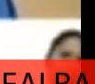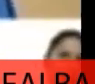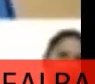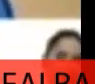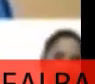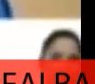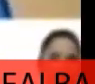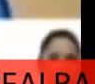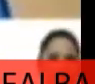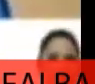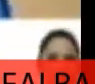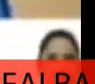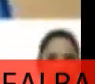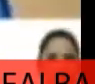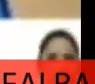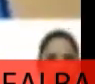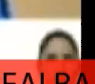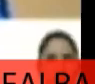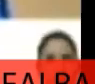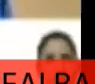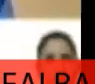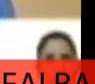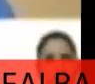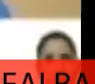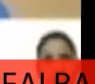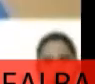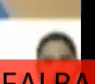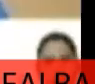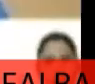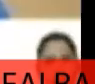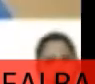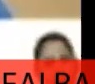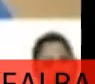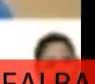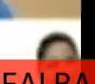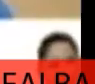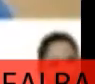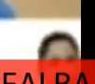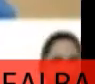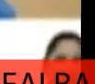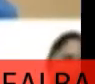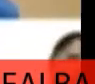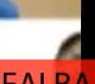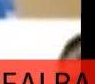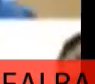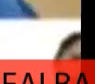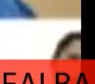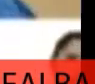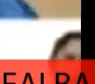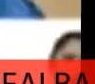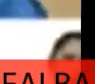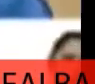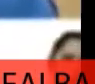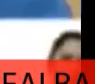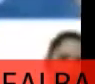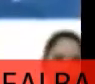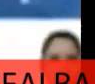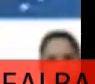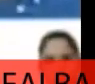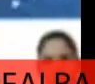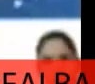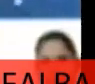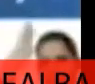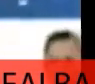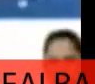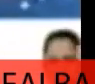las entidades públicas y privadas. En ese marco, atendiendo la convocatoria de la Organización Panamericana de la Salud a una reunión especial entre el